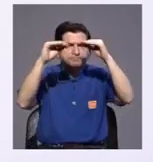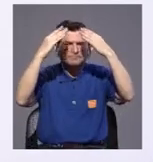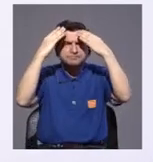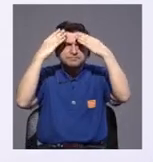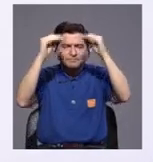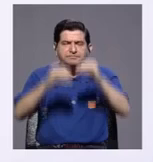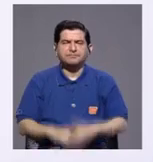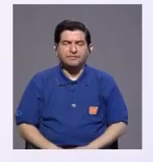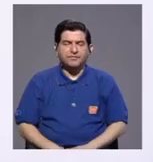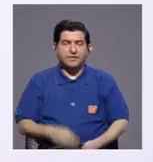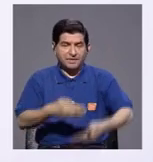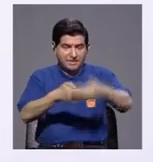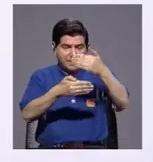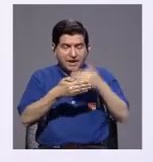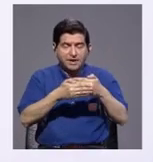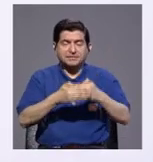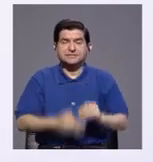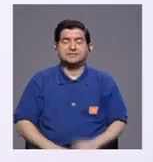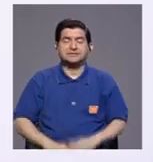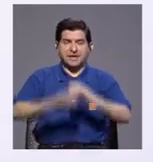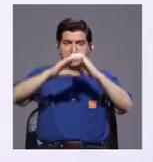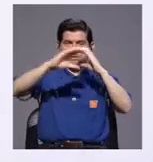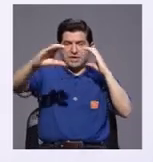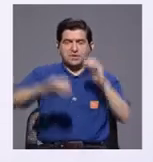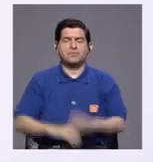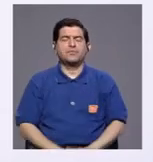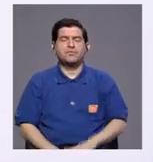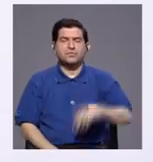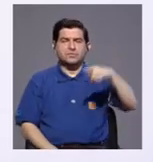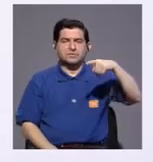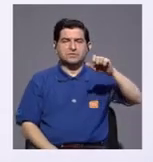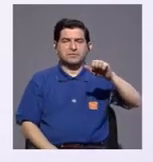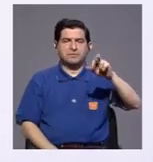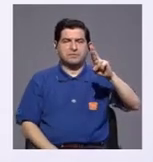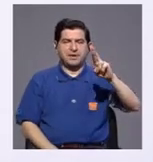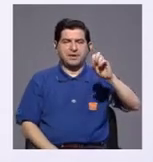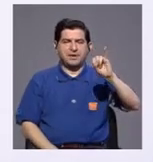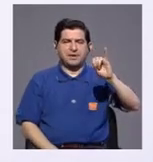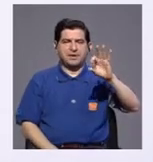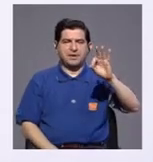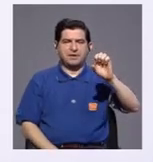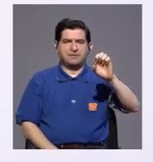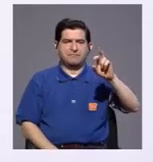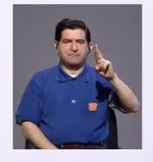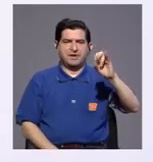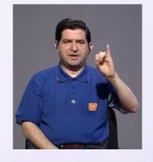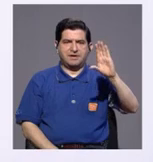en la parte trasera del bus de la periférica entonces nosotros diseñamos una